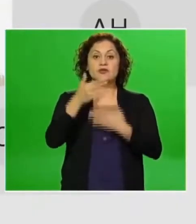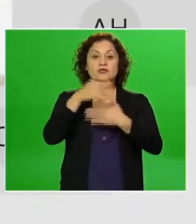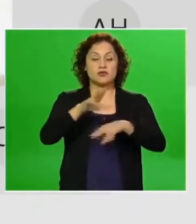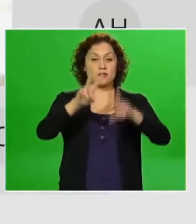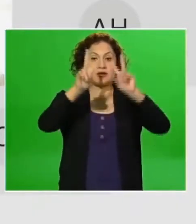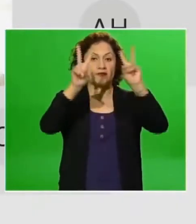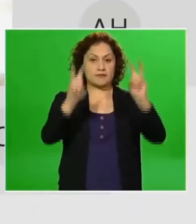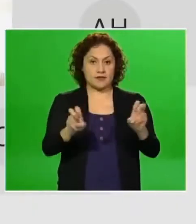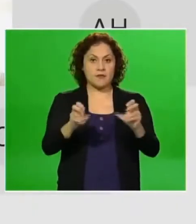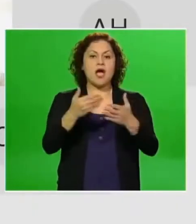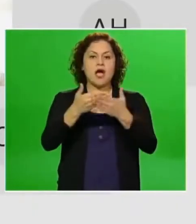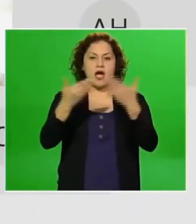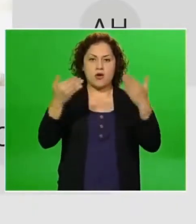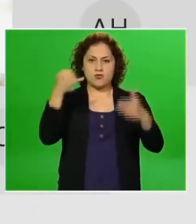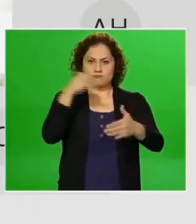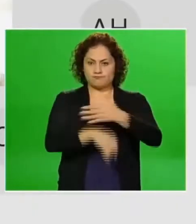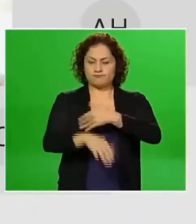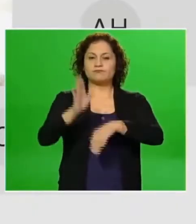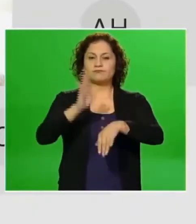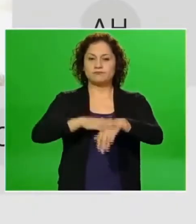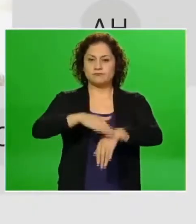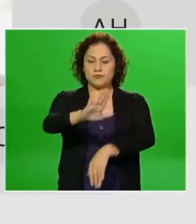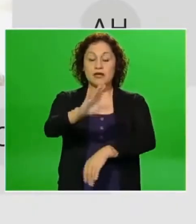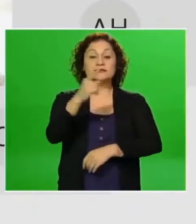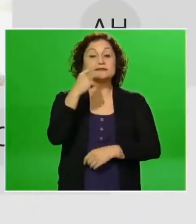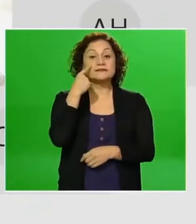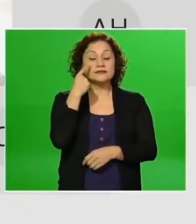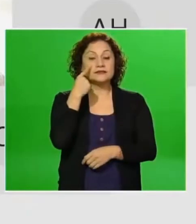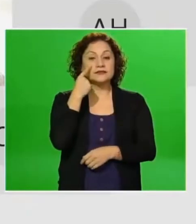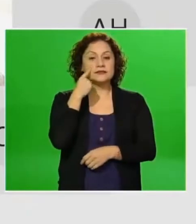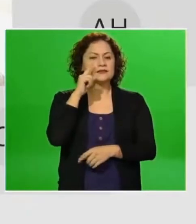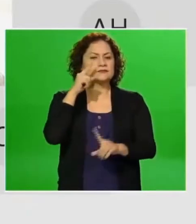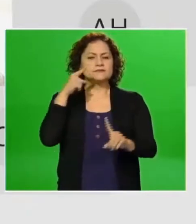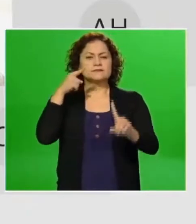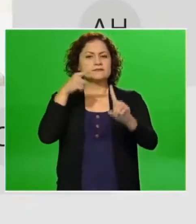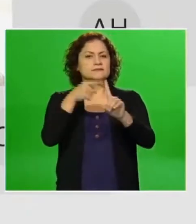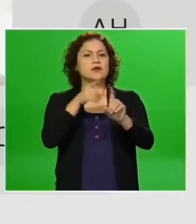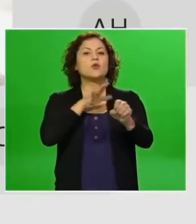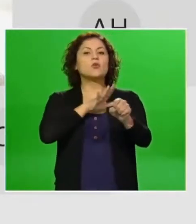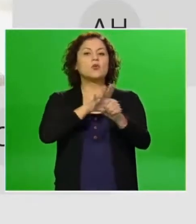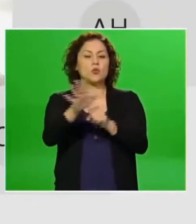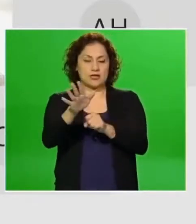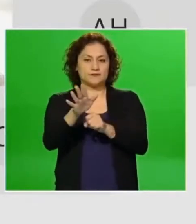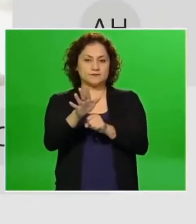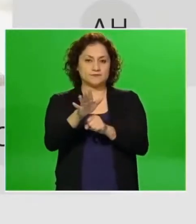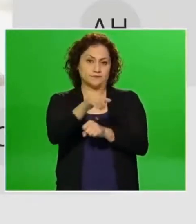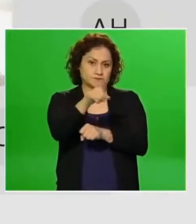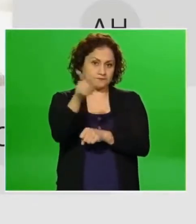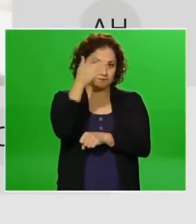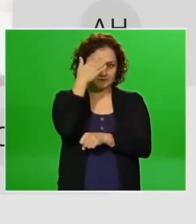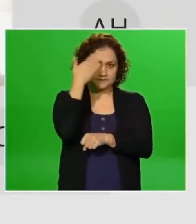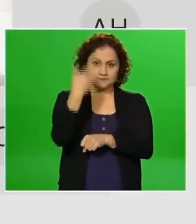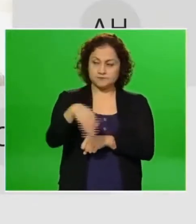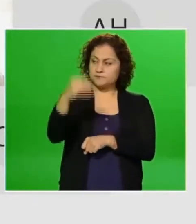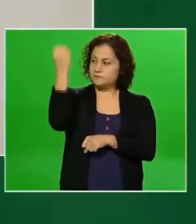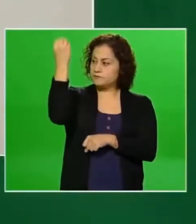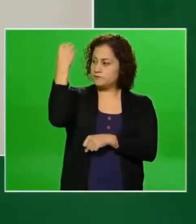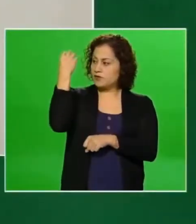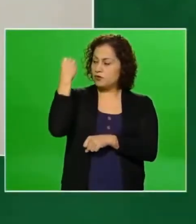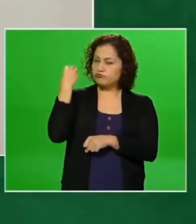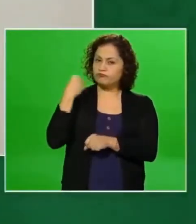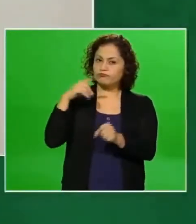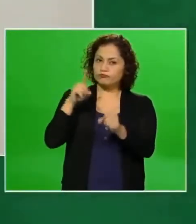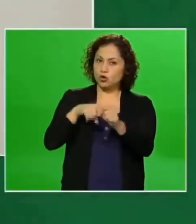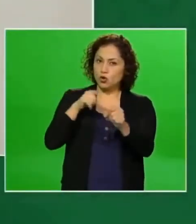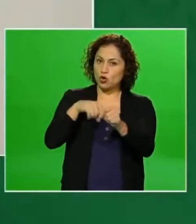tema. El punto fundamental es precisamente el semáforo de riesgo epidemiológico. Y